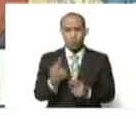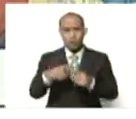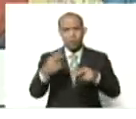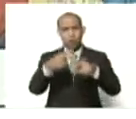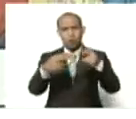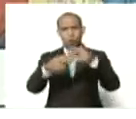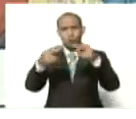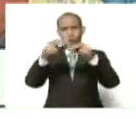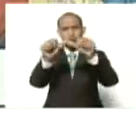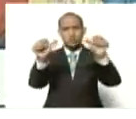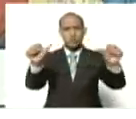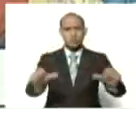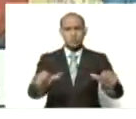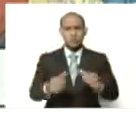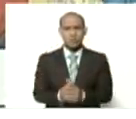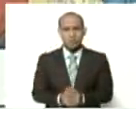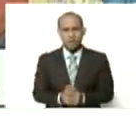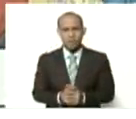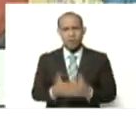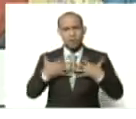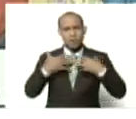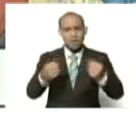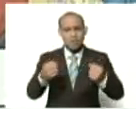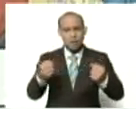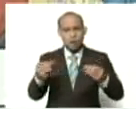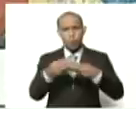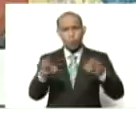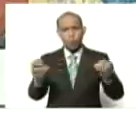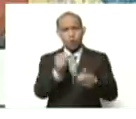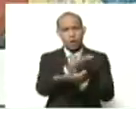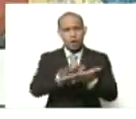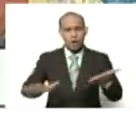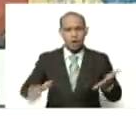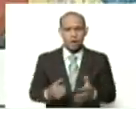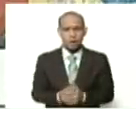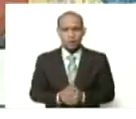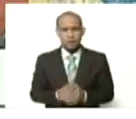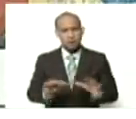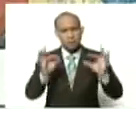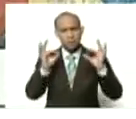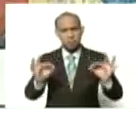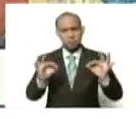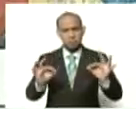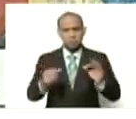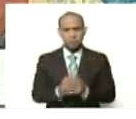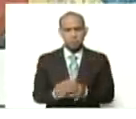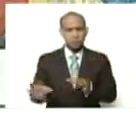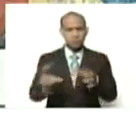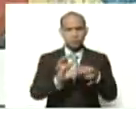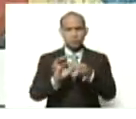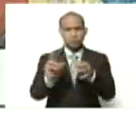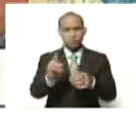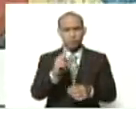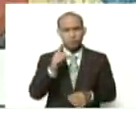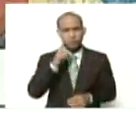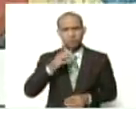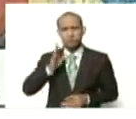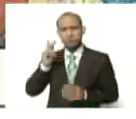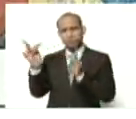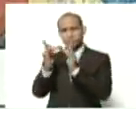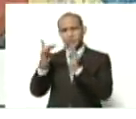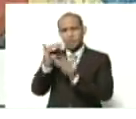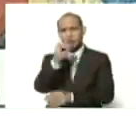construyendo el sistema de salud pública gratuito, de calidad y universal. Vámonos al Zulia.